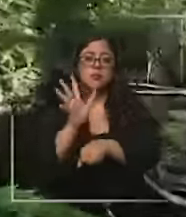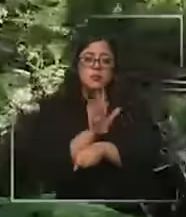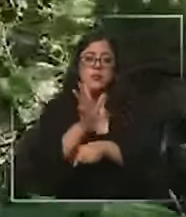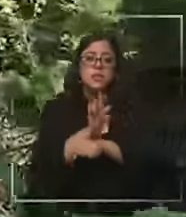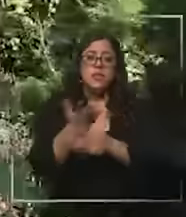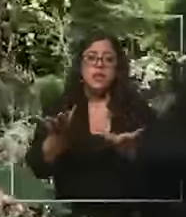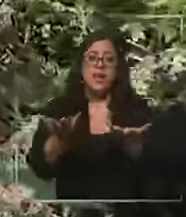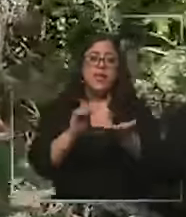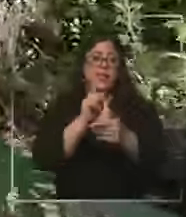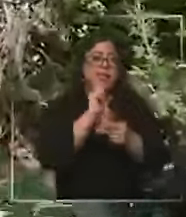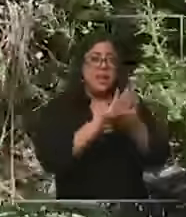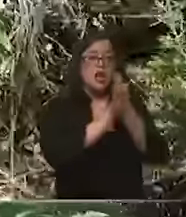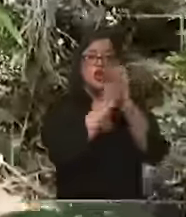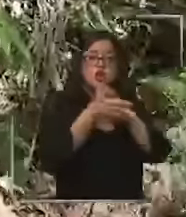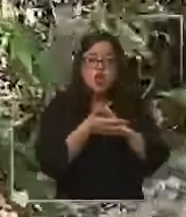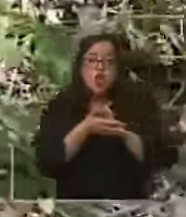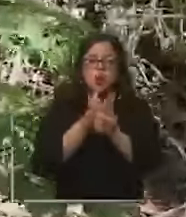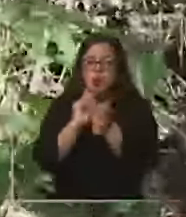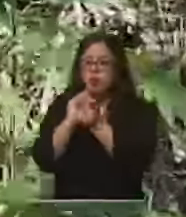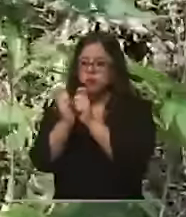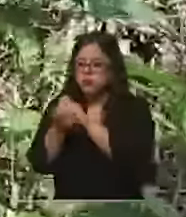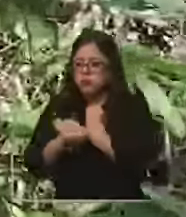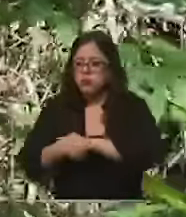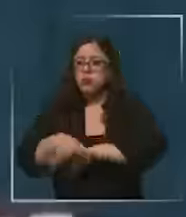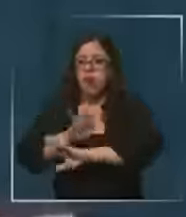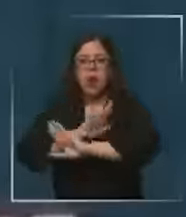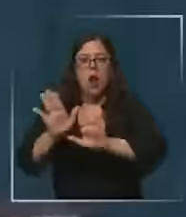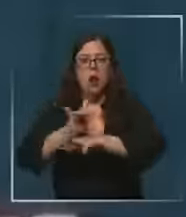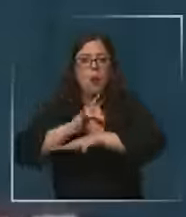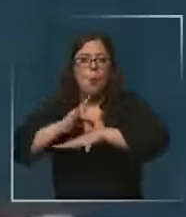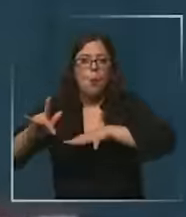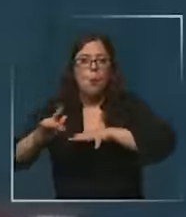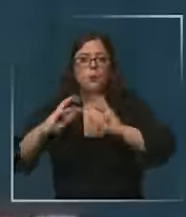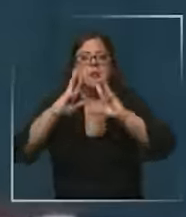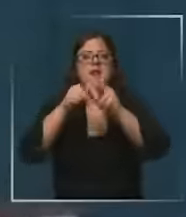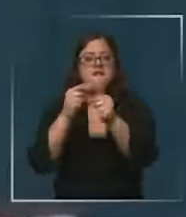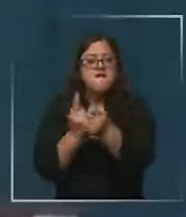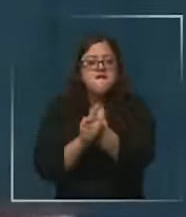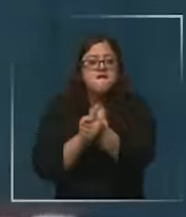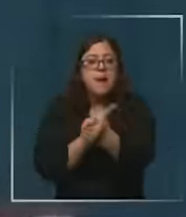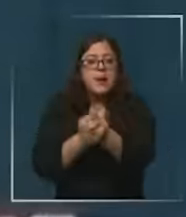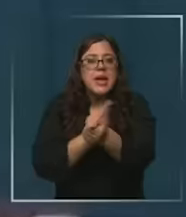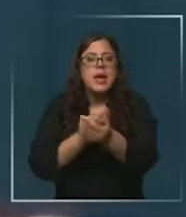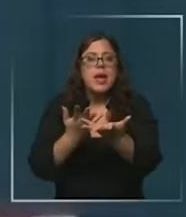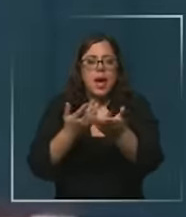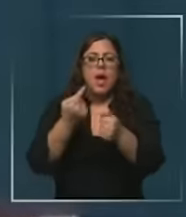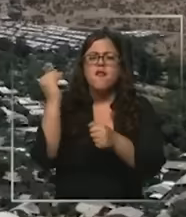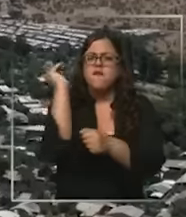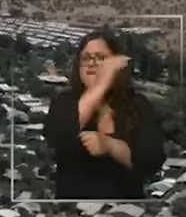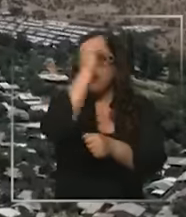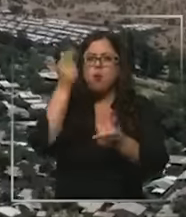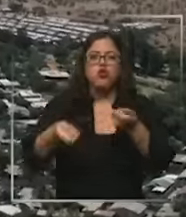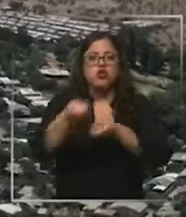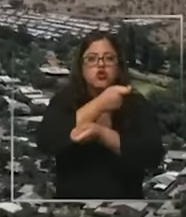pasó de tenerlo todo a quedarse con nada. Clan familiar que se hizo conocido por su negocio